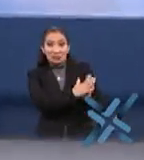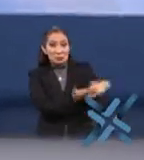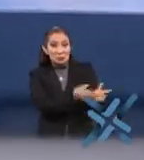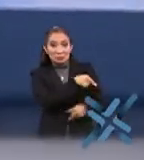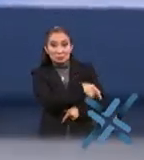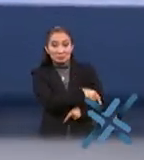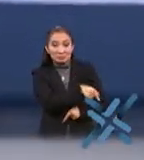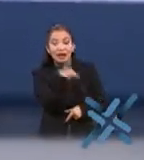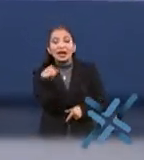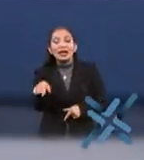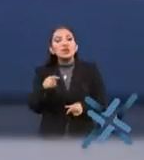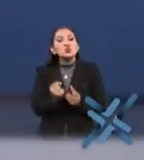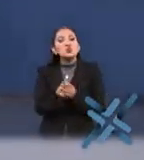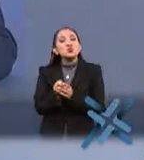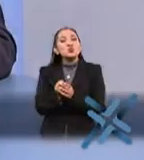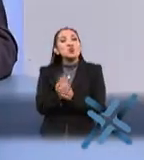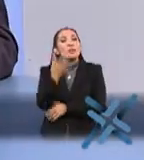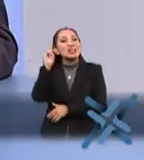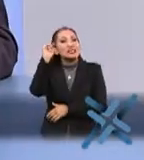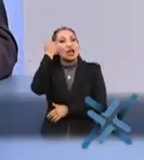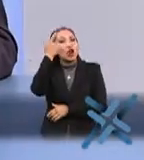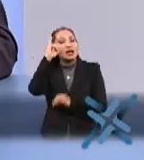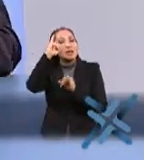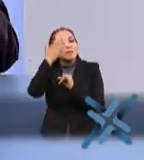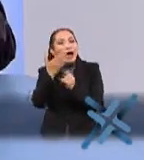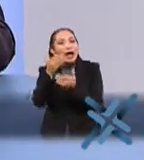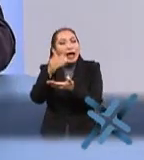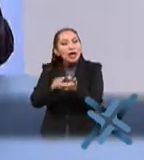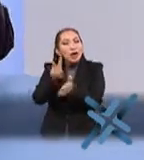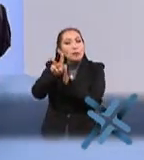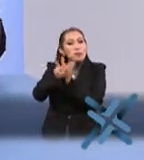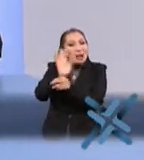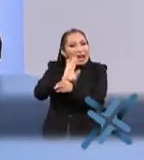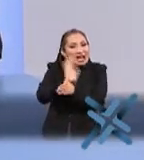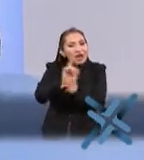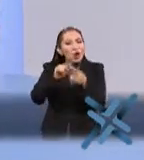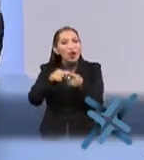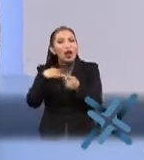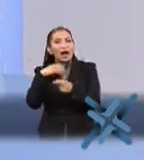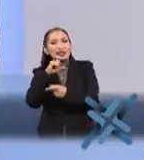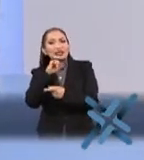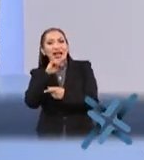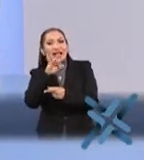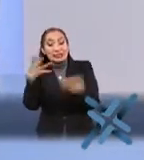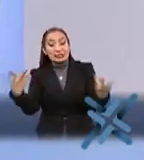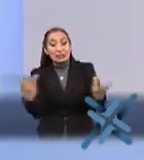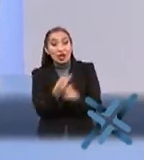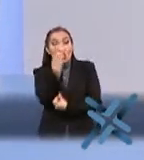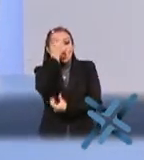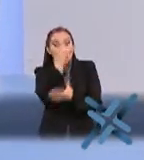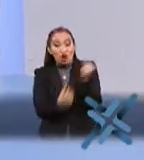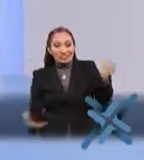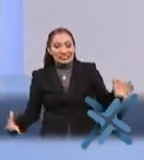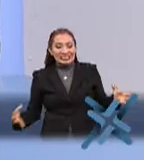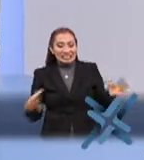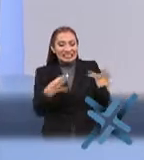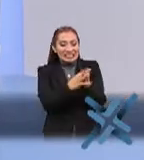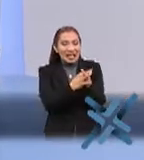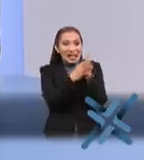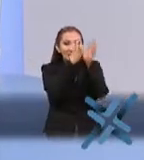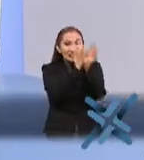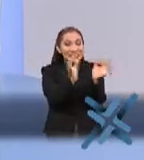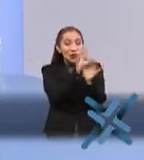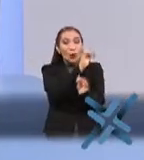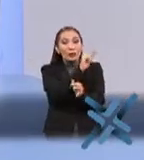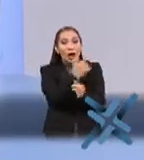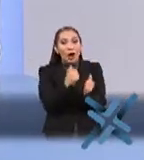otra parte, las nuevas tecnologías que tienen que ver con la imagen, con las películas, con las series. Juntar esos dos elementos en Cuenta Conmigo,